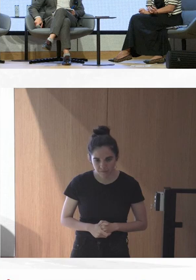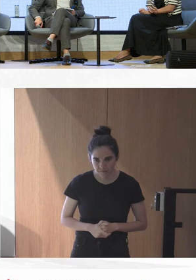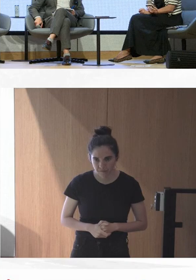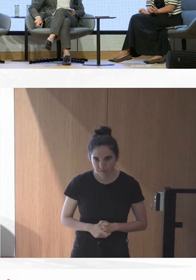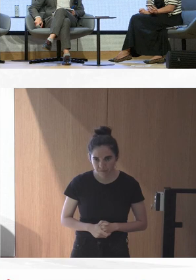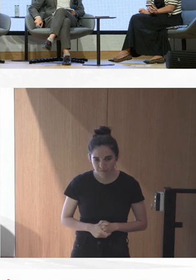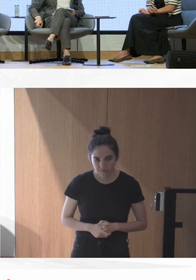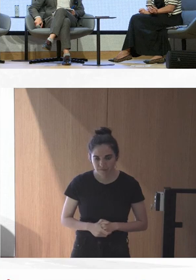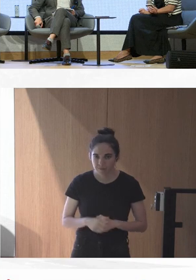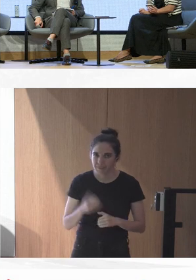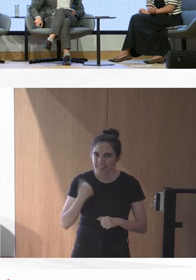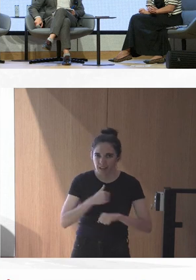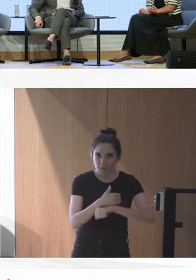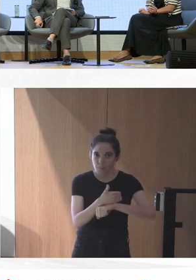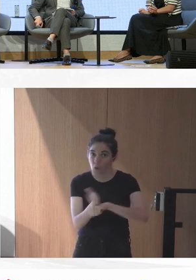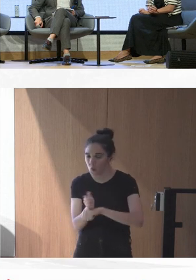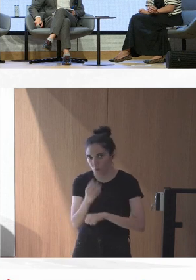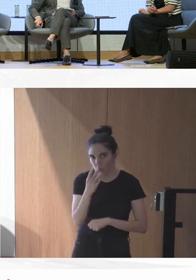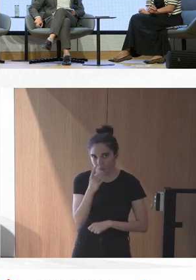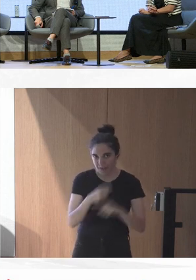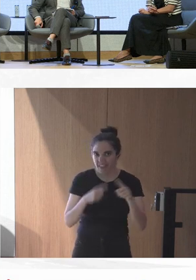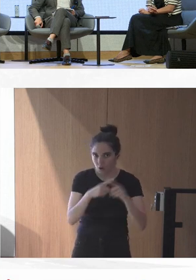Vamos como media hora